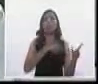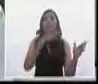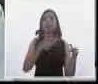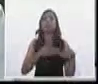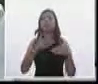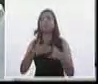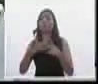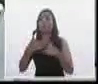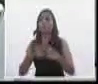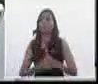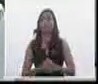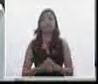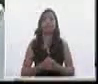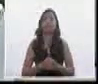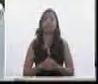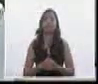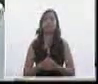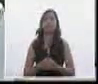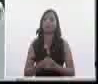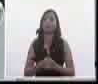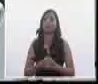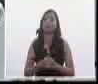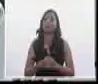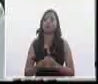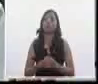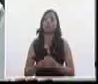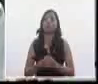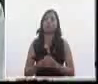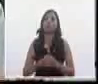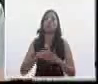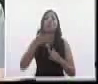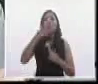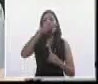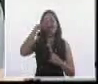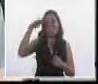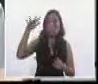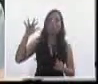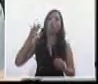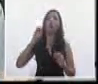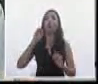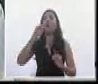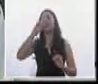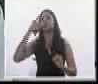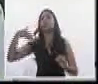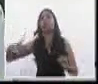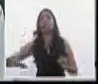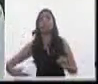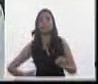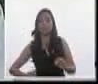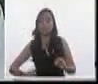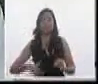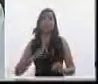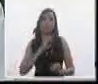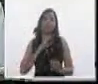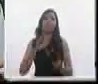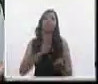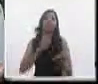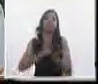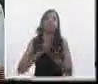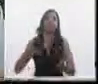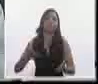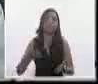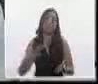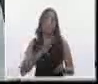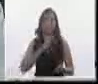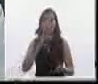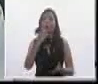adquiriendo por adultos mayores y por accidentes no hay personas que con una